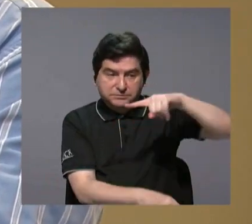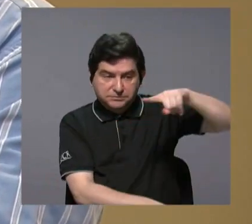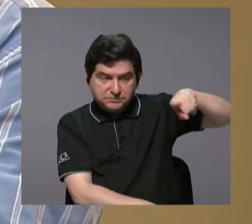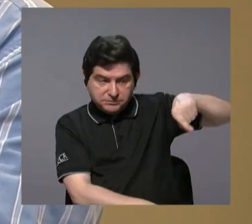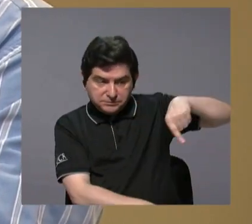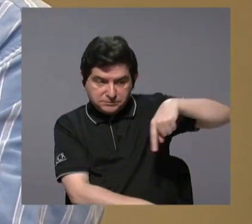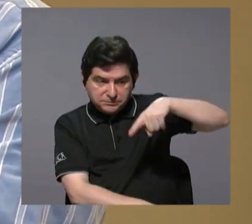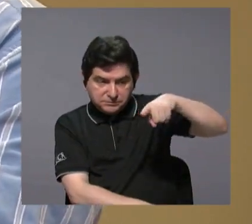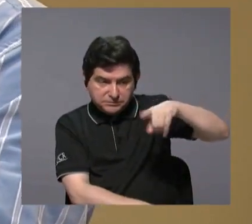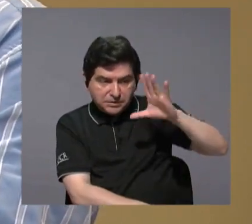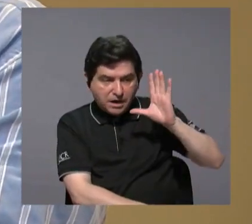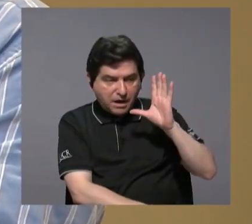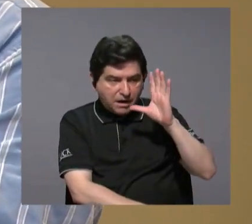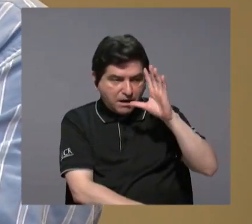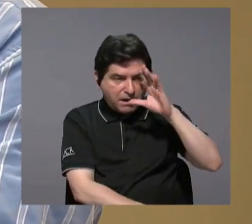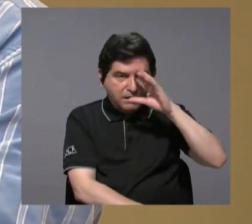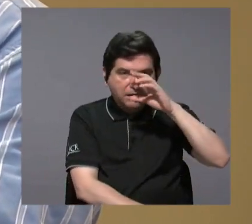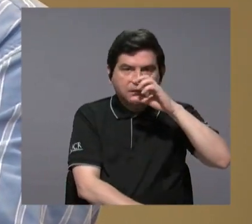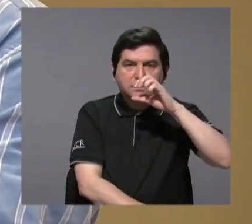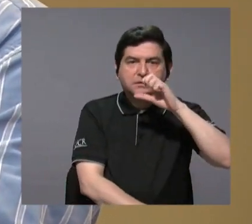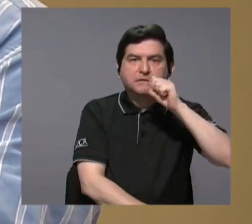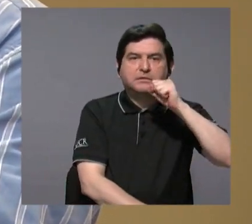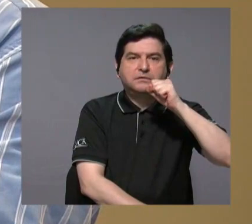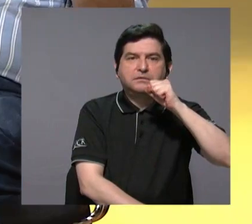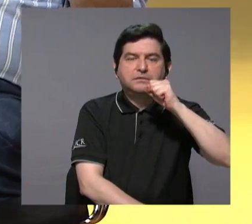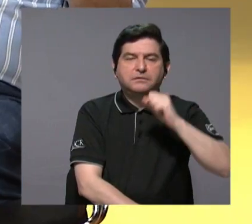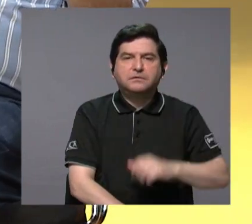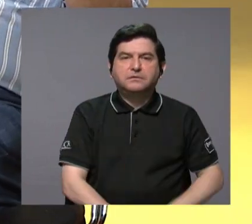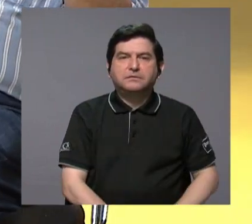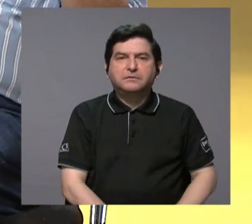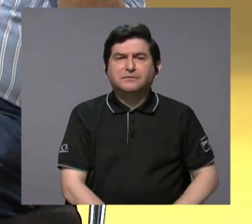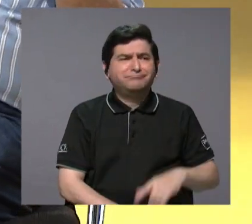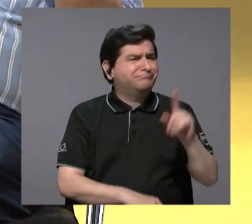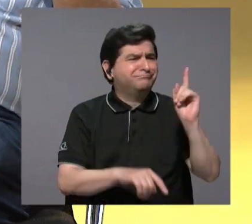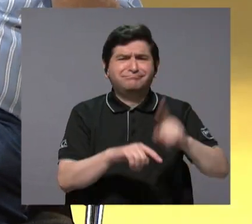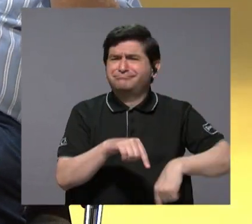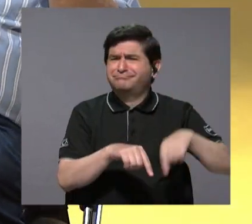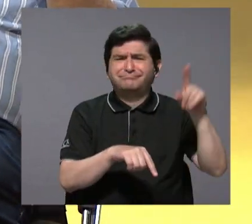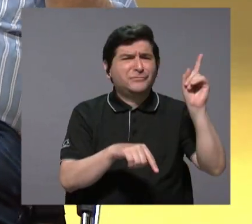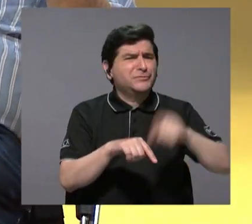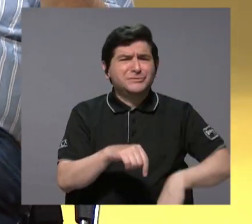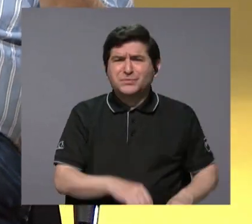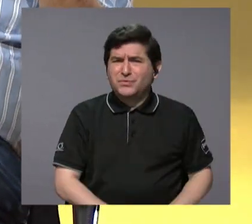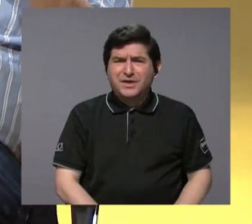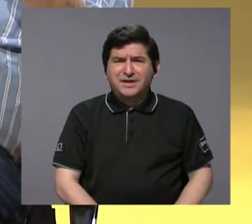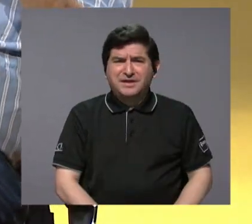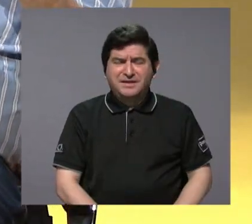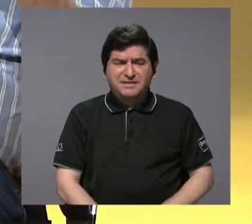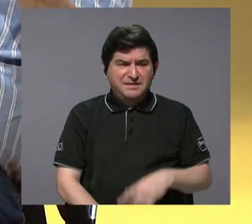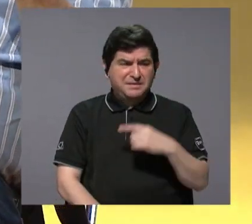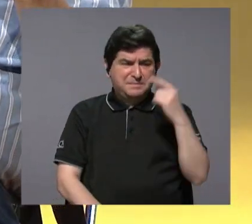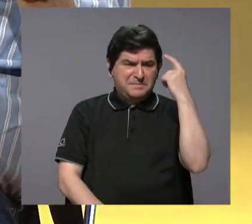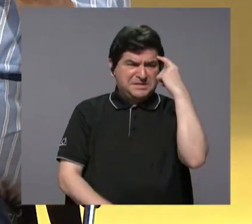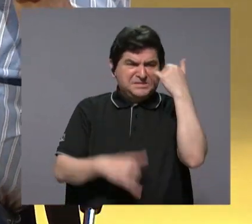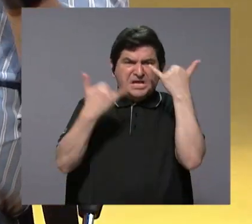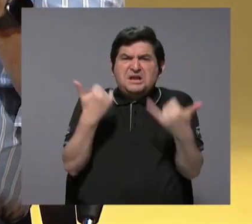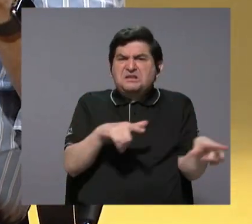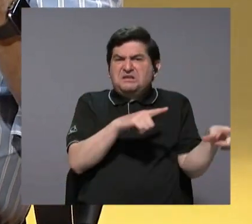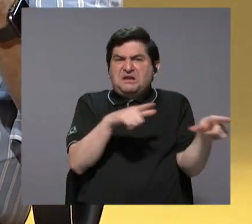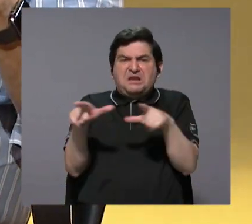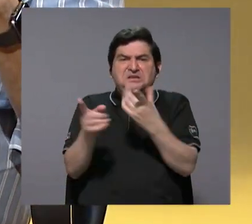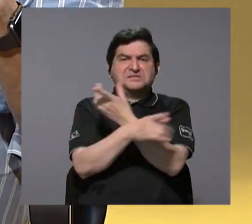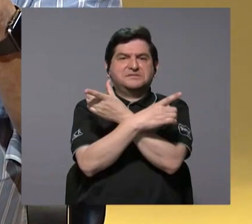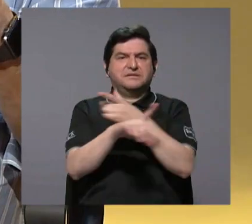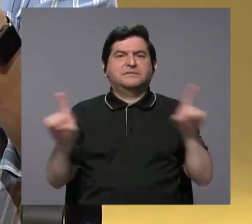se están dando cuenta de que no podemos dar por un hecho las